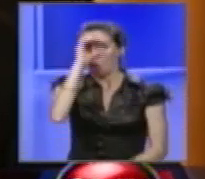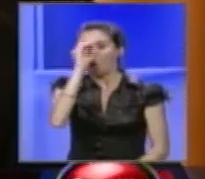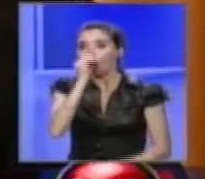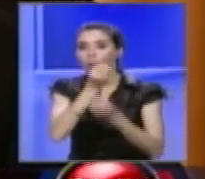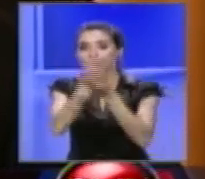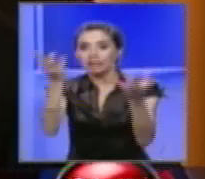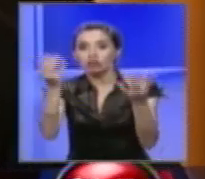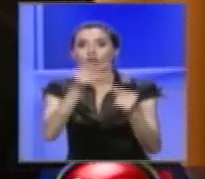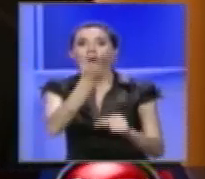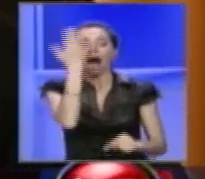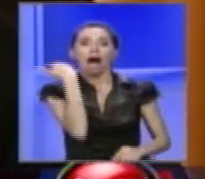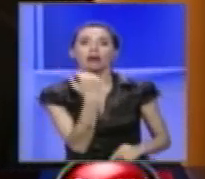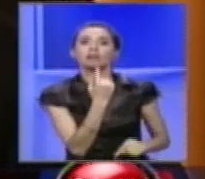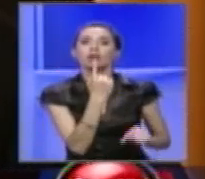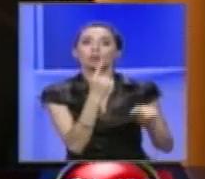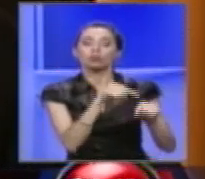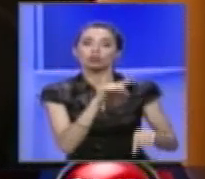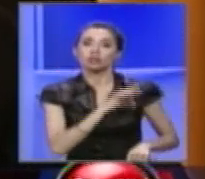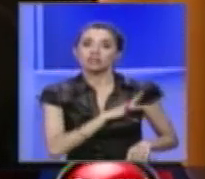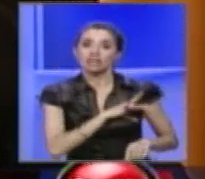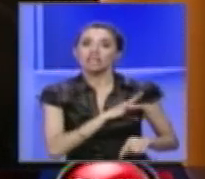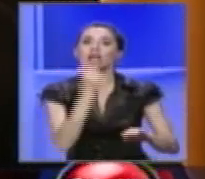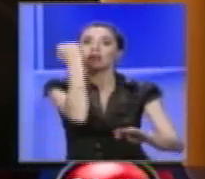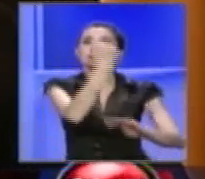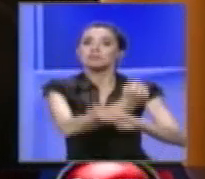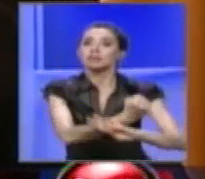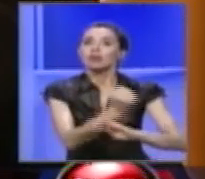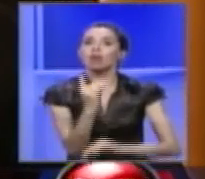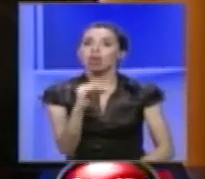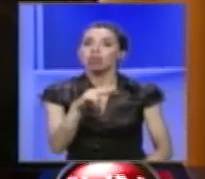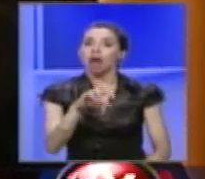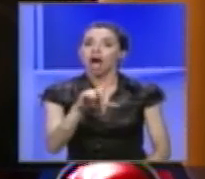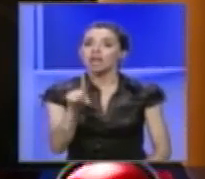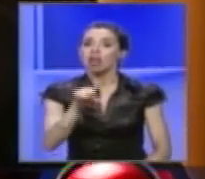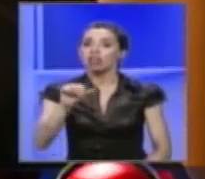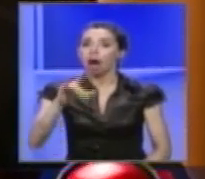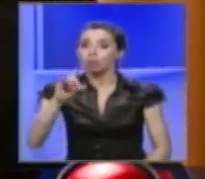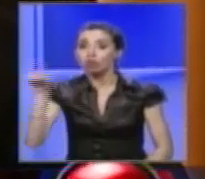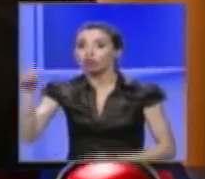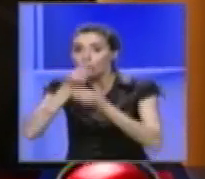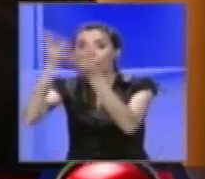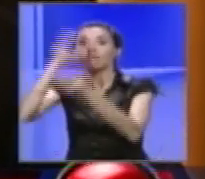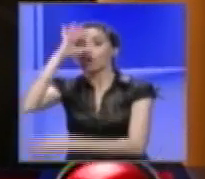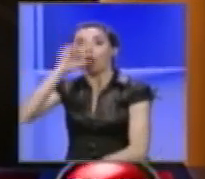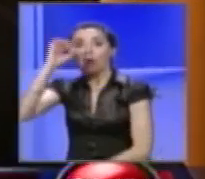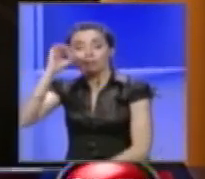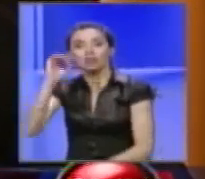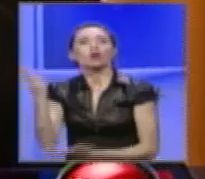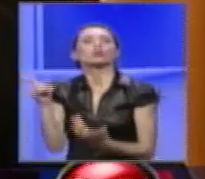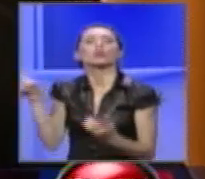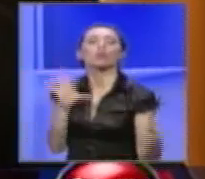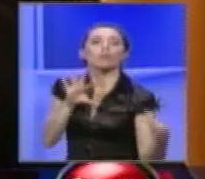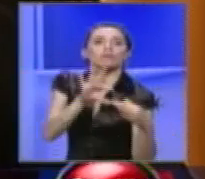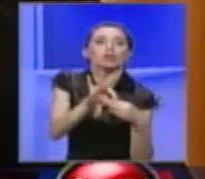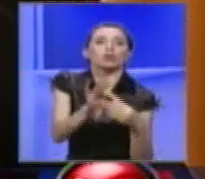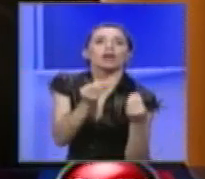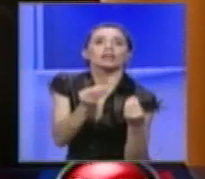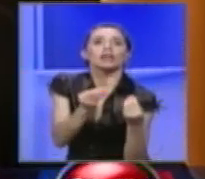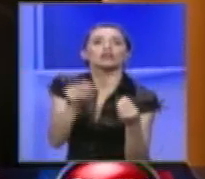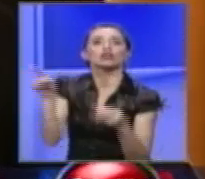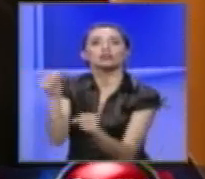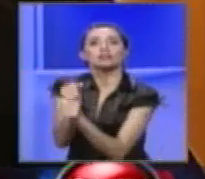de un caso que en Chile fue muy estremecedor, el caso del asesinato de Daniel Zamudio. Me gustaría saber qué vinculación tú tienes con ese